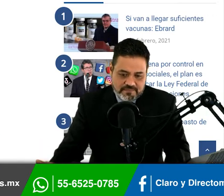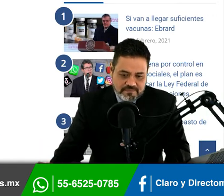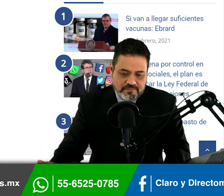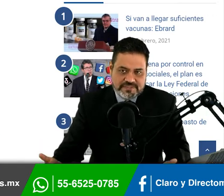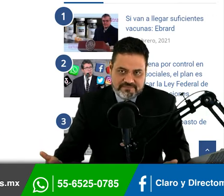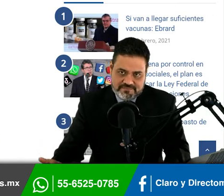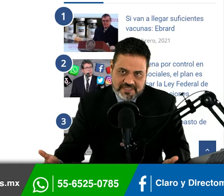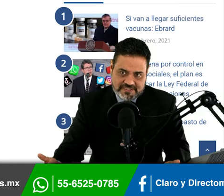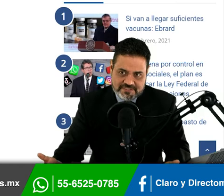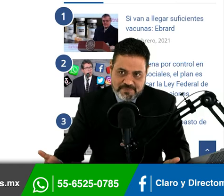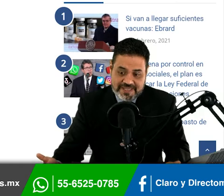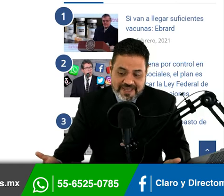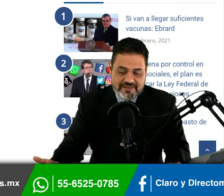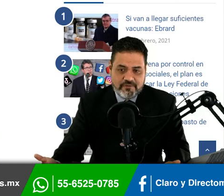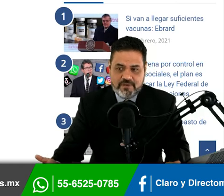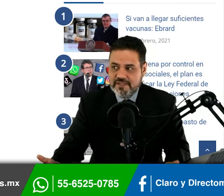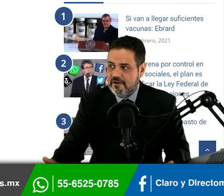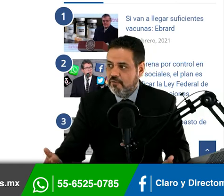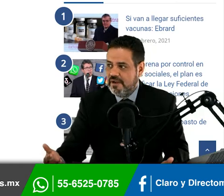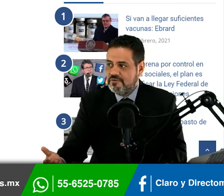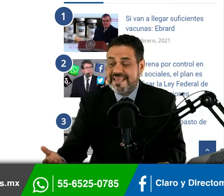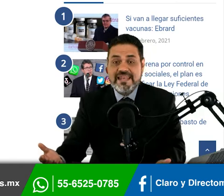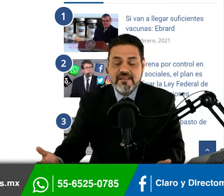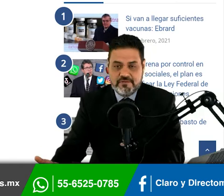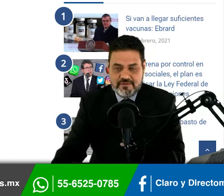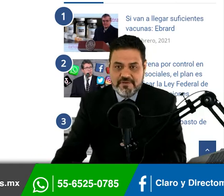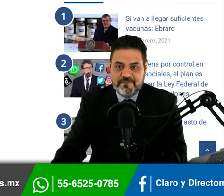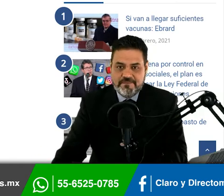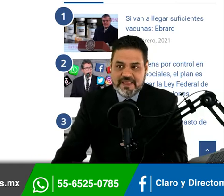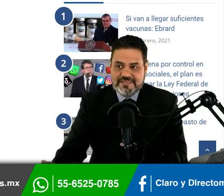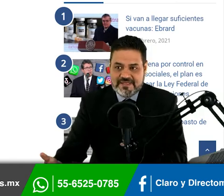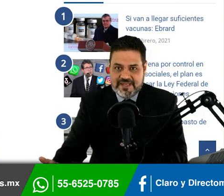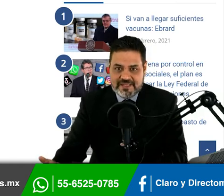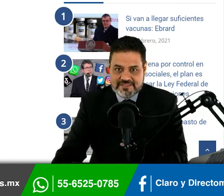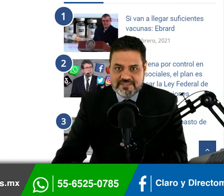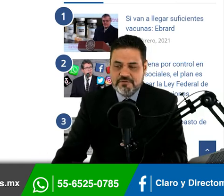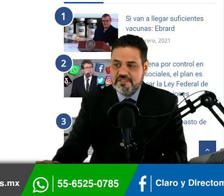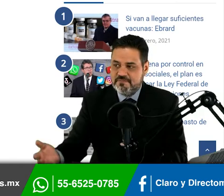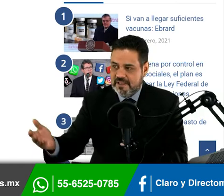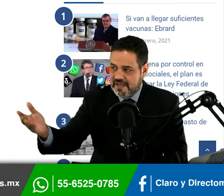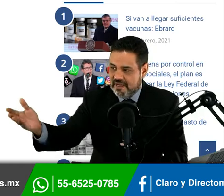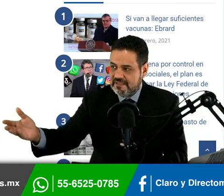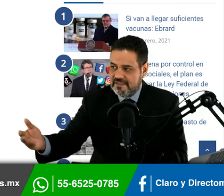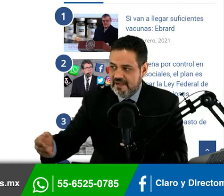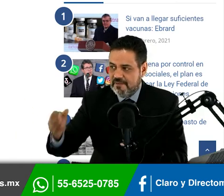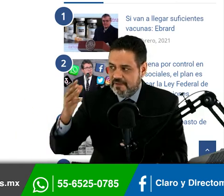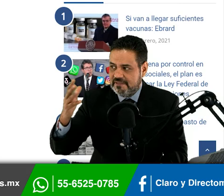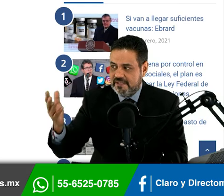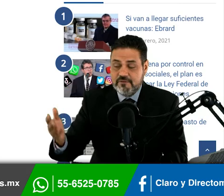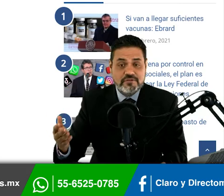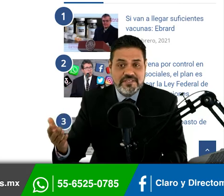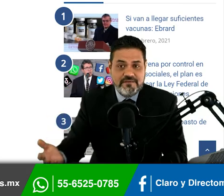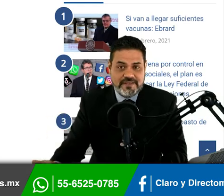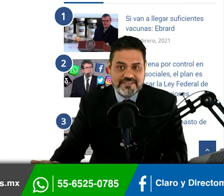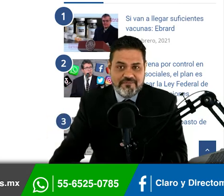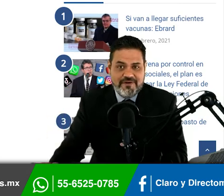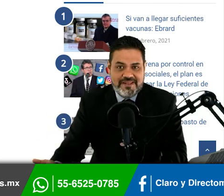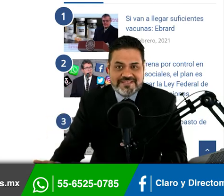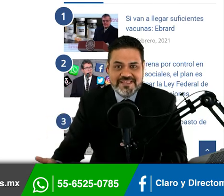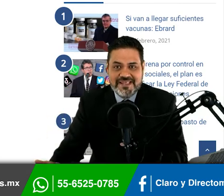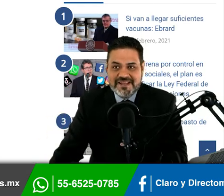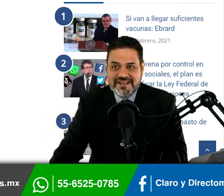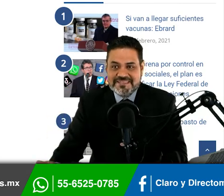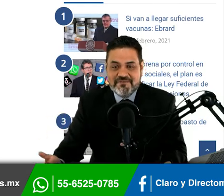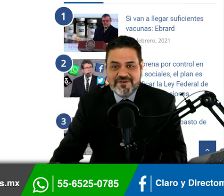pues explicar de alguna manera, hubiéramos querido hacer el ejercicio de explicar de entrar a la pantalla, no sirve, está